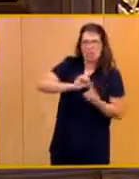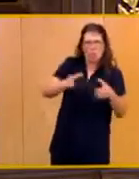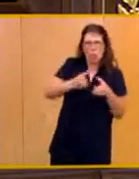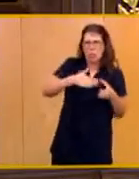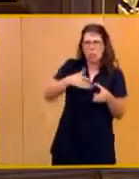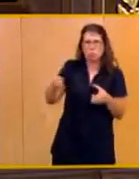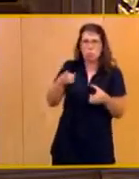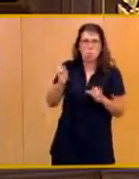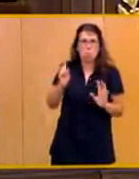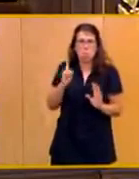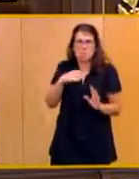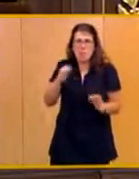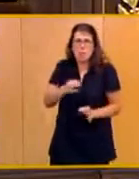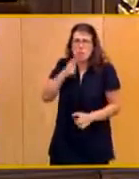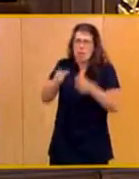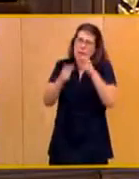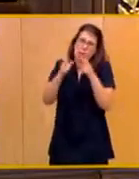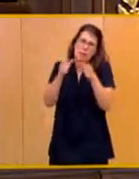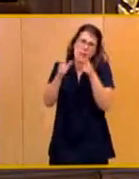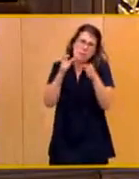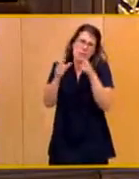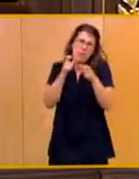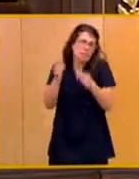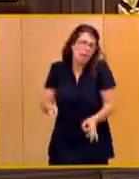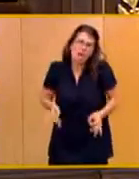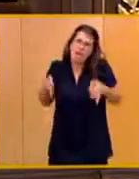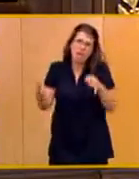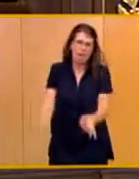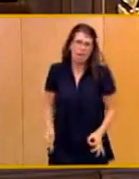luego, hoy no ha sido una excepción. Pero además